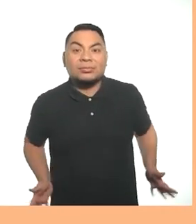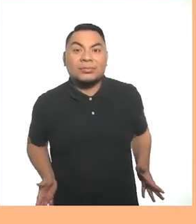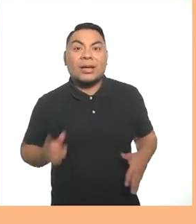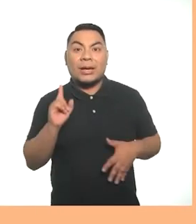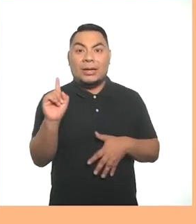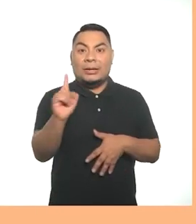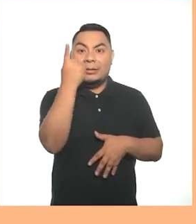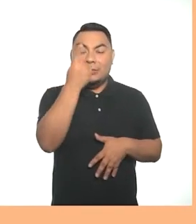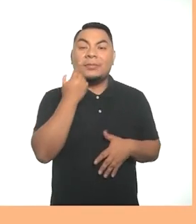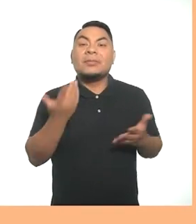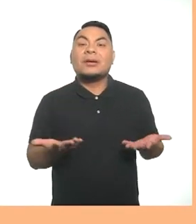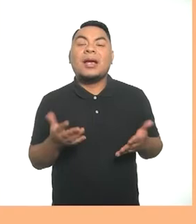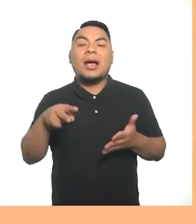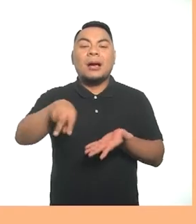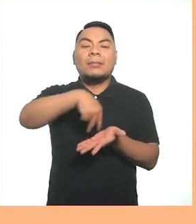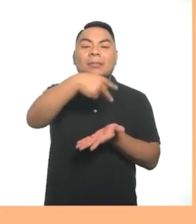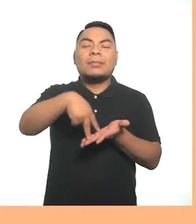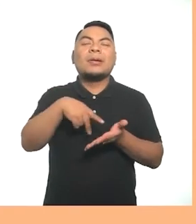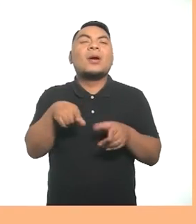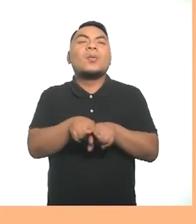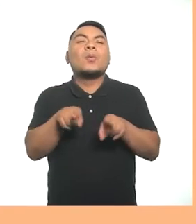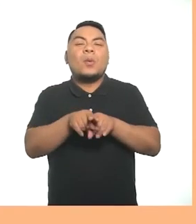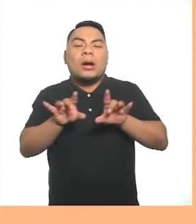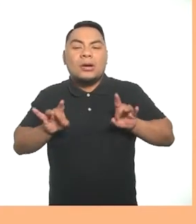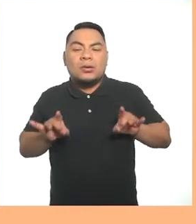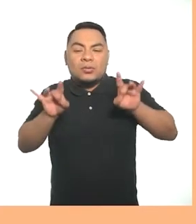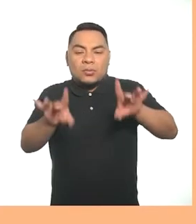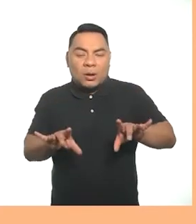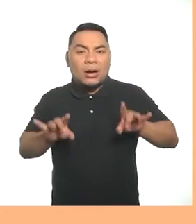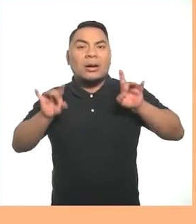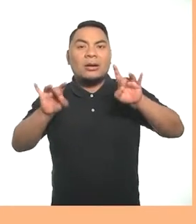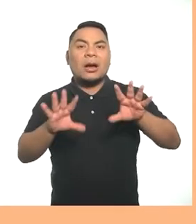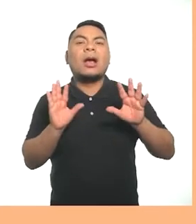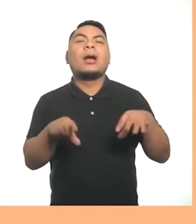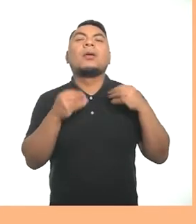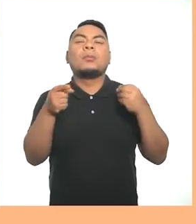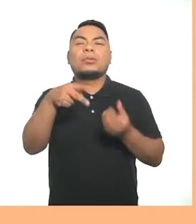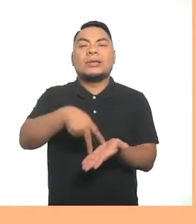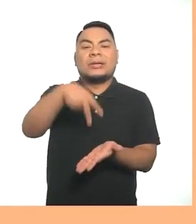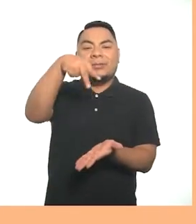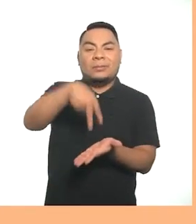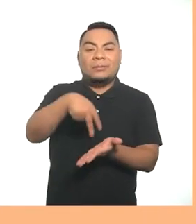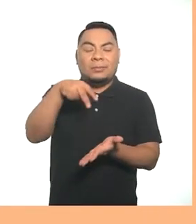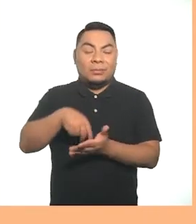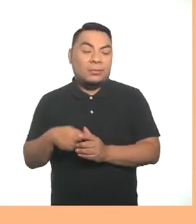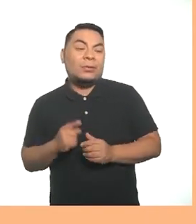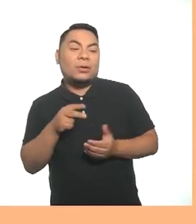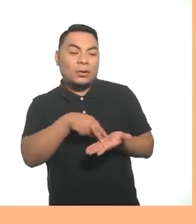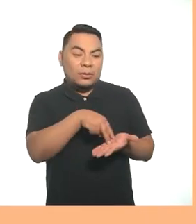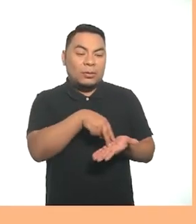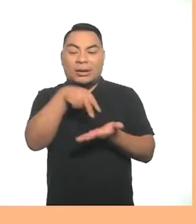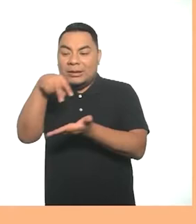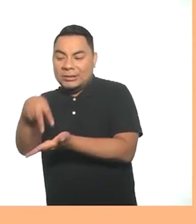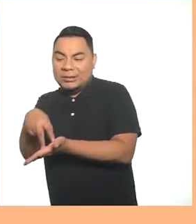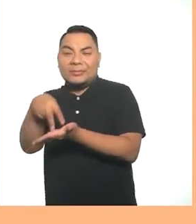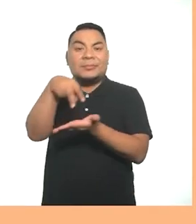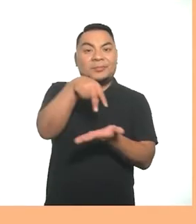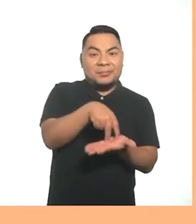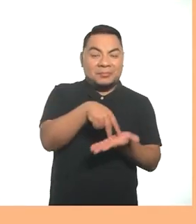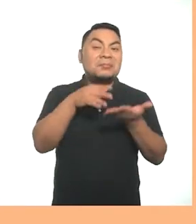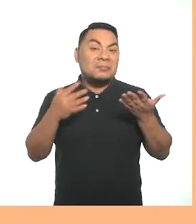El primer paso se va a llamar el paso del canguro. ¿Por qué? Porque vas a saltar de un lado a otro,